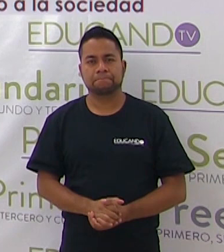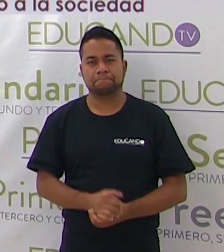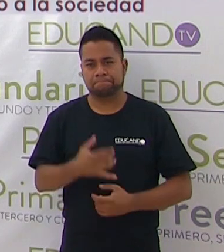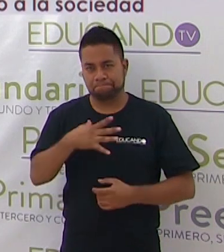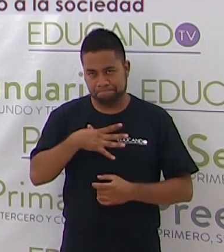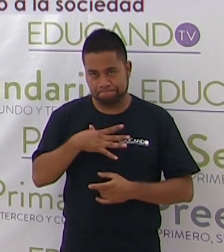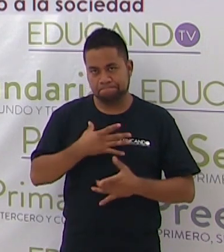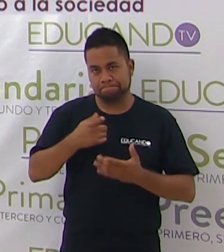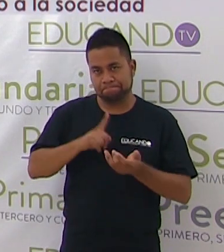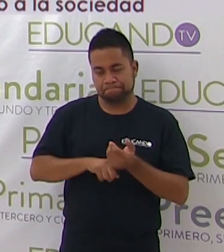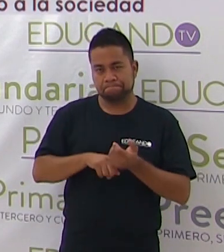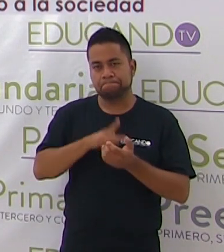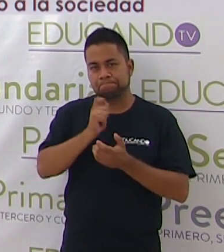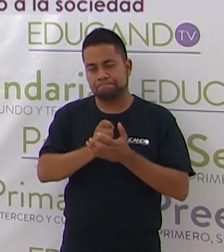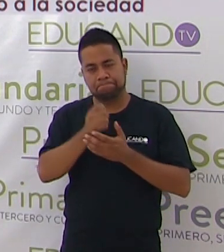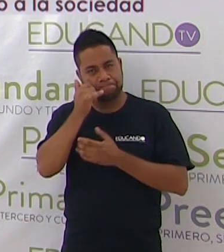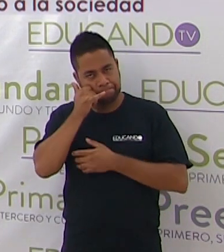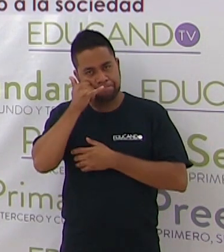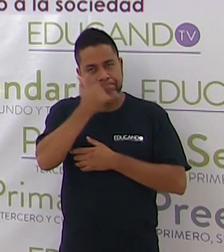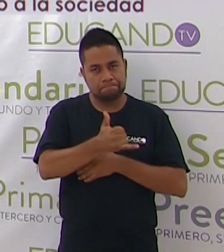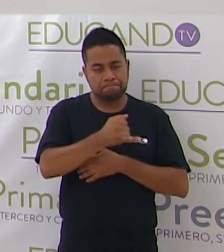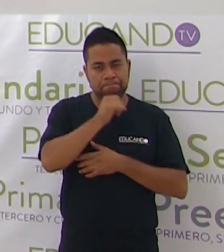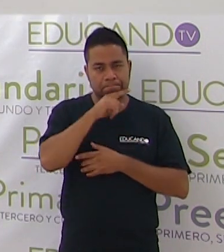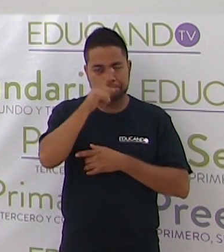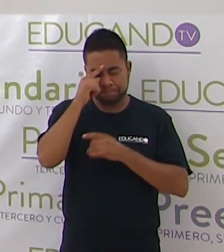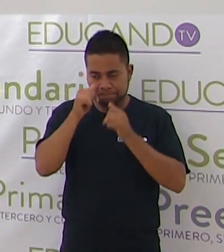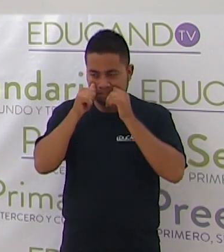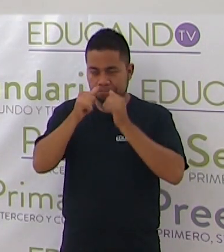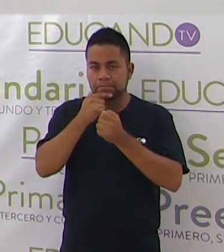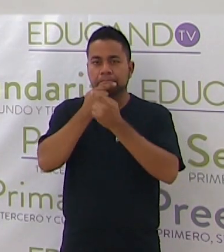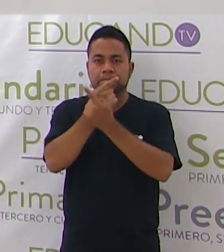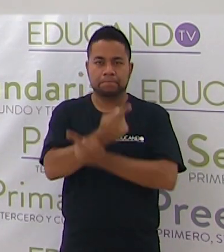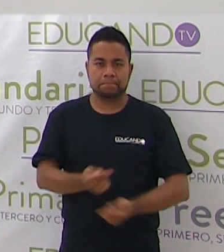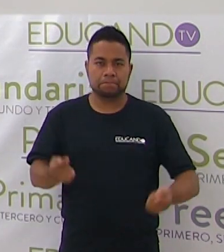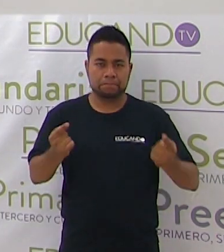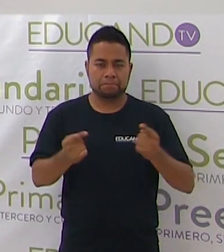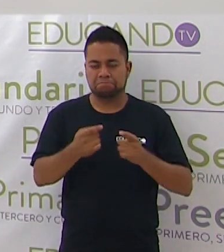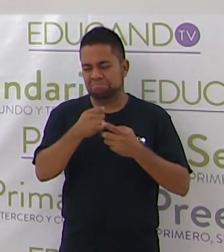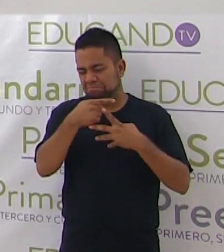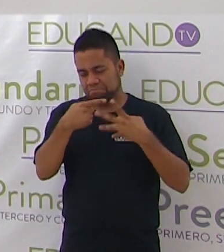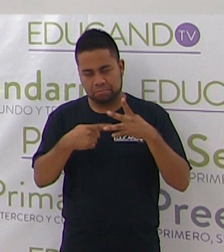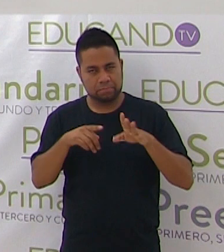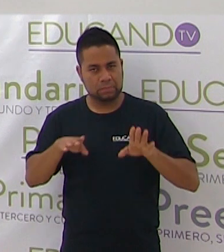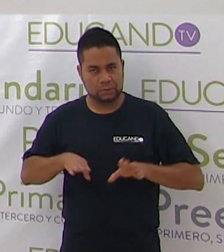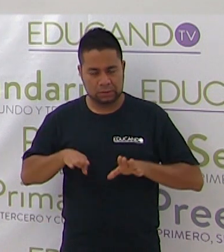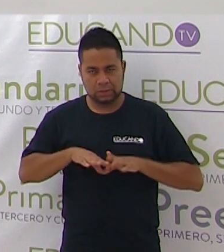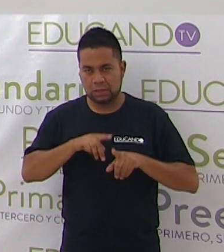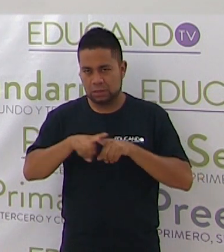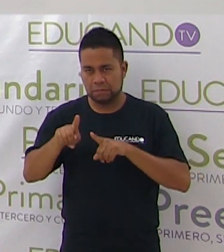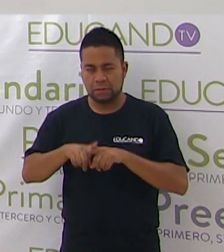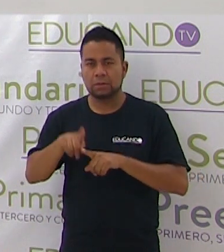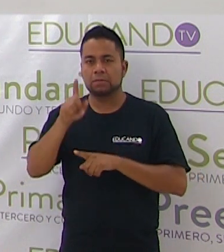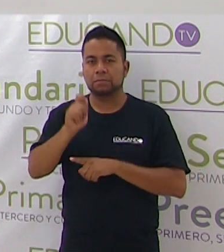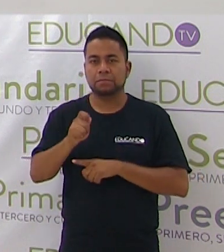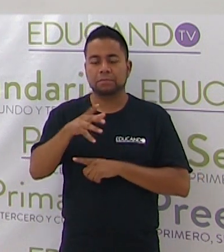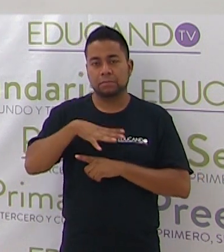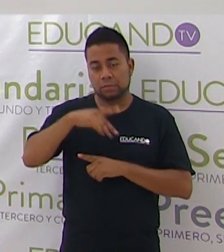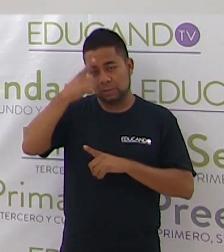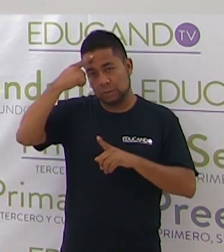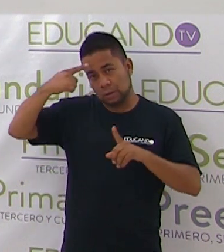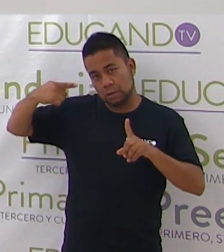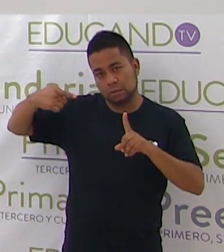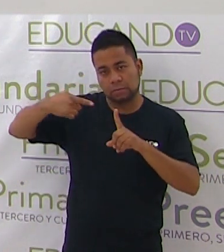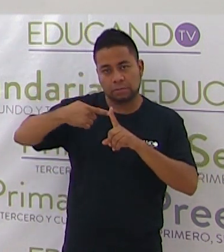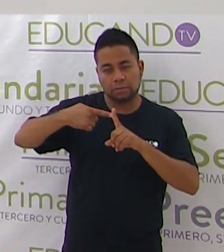línea telefónica de atención infantil, por mencionar algunos, que tienen la